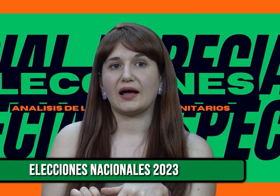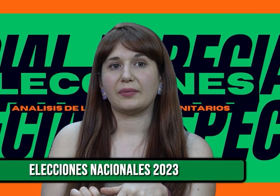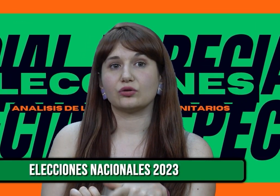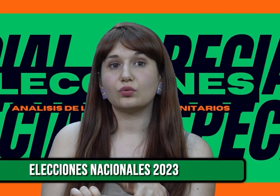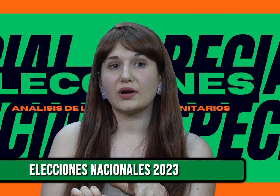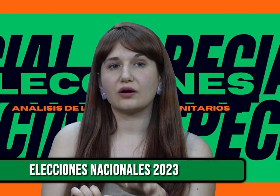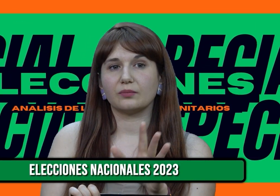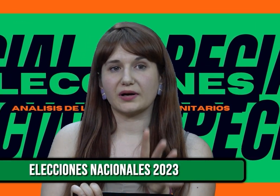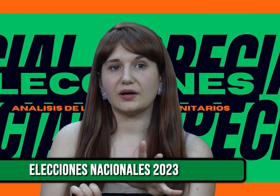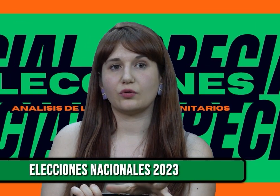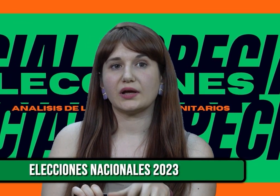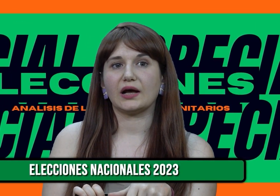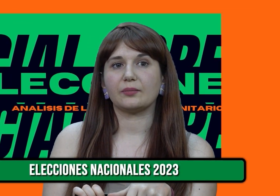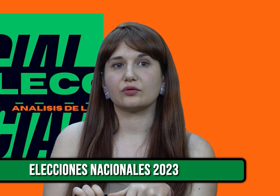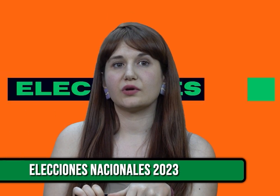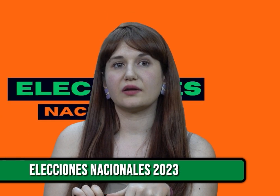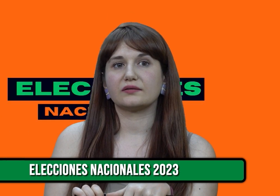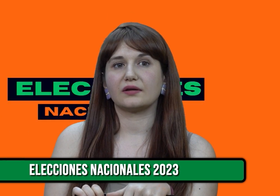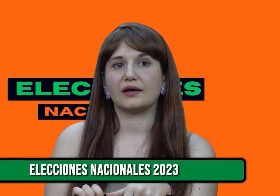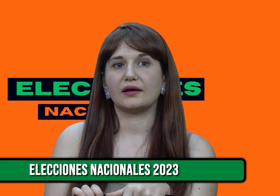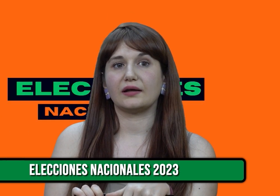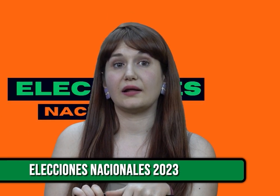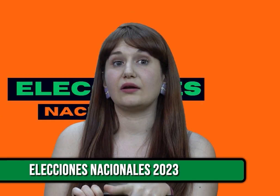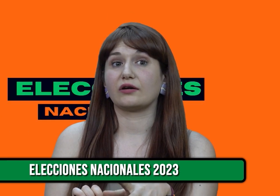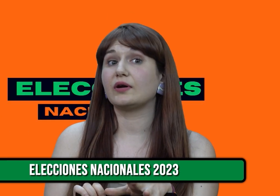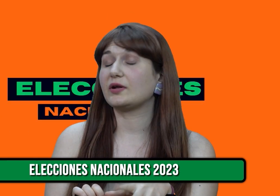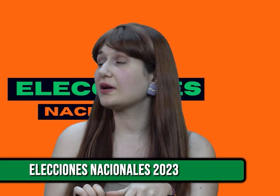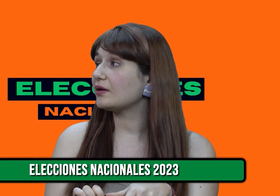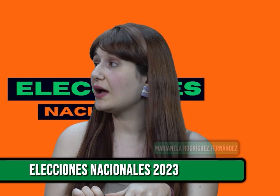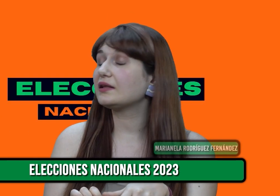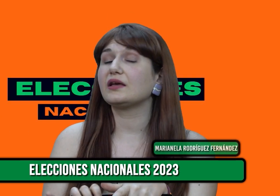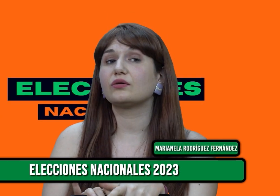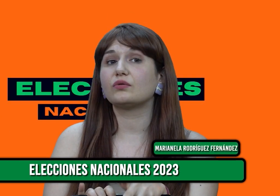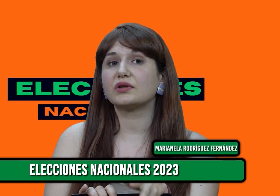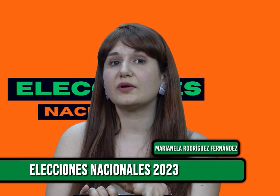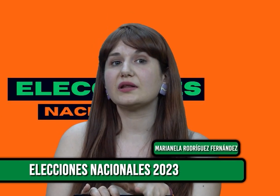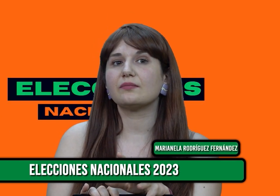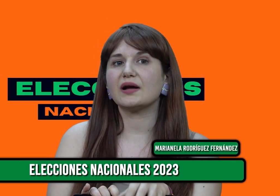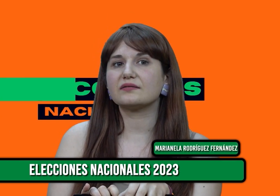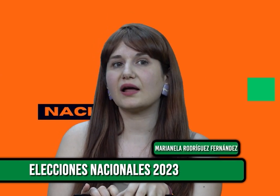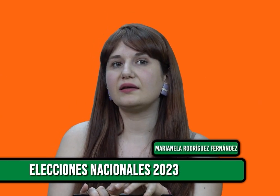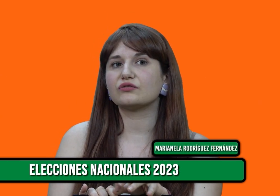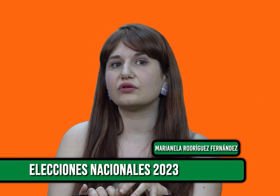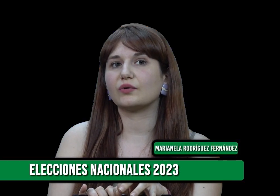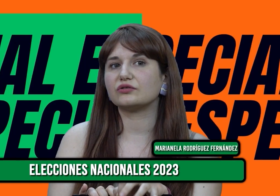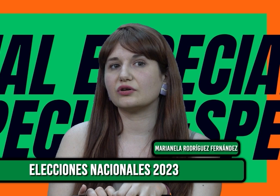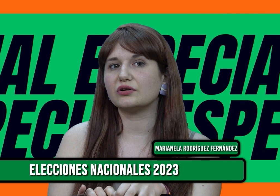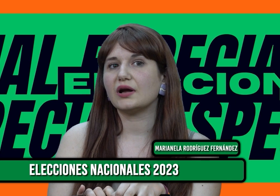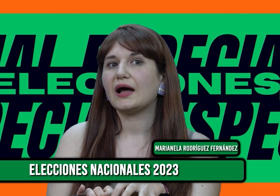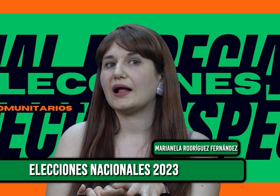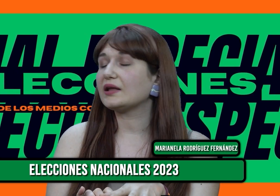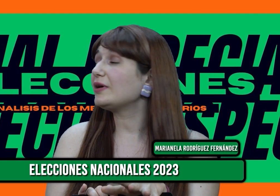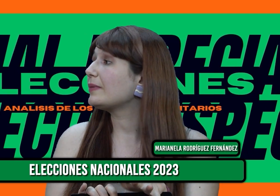las aperturas, compartíamos una de las aperturas de lo que fue el primer debate, y justamente Massa hizo